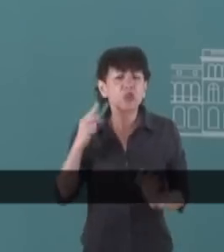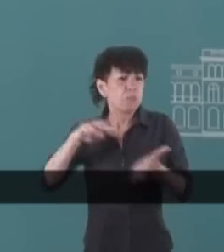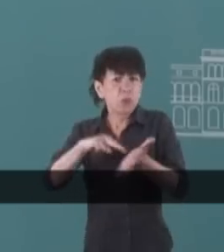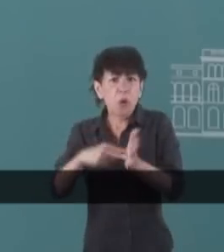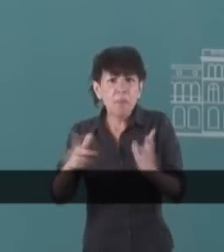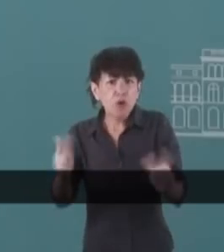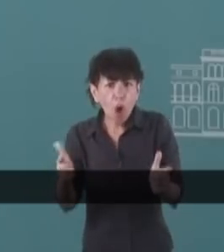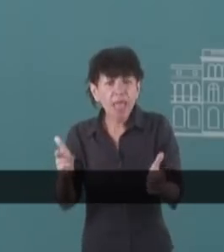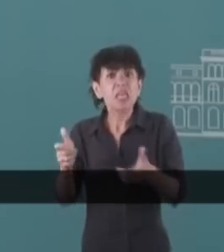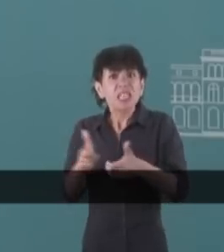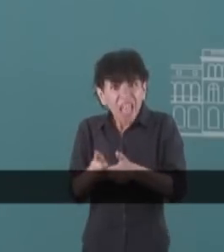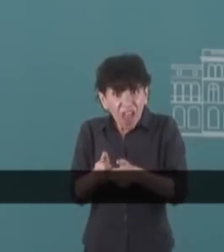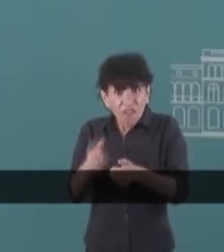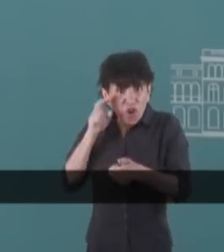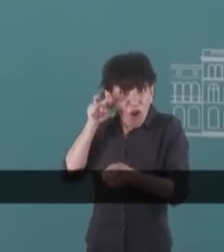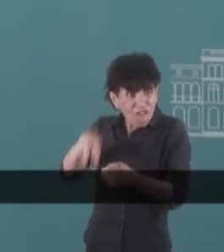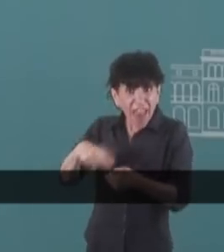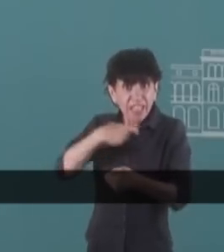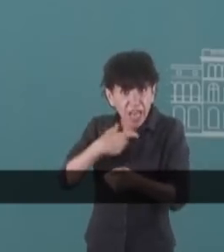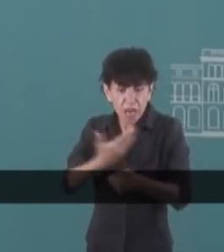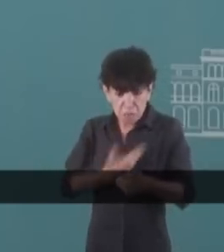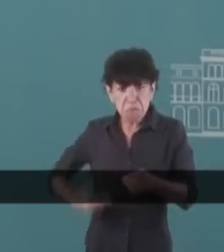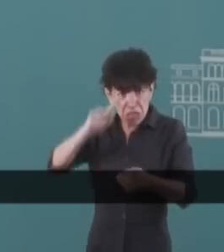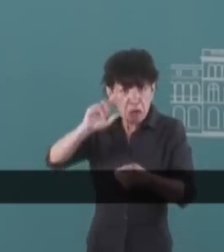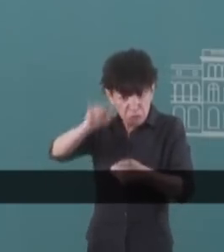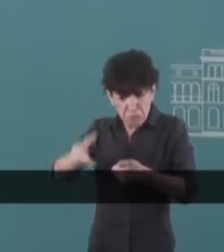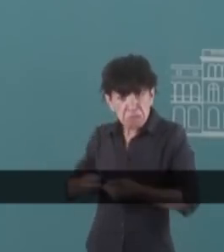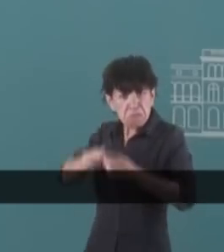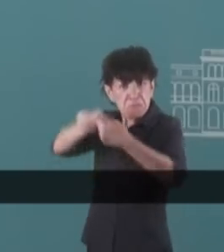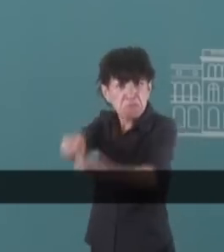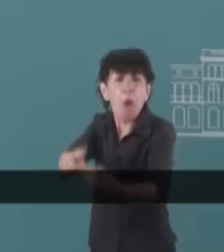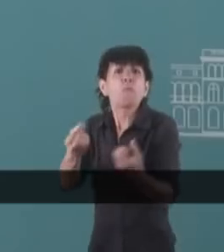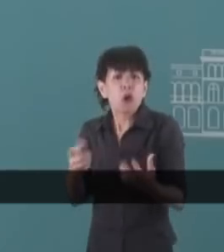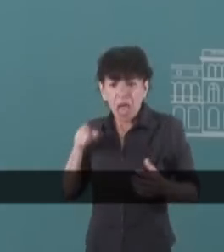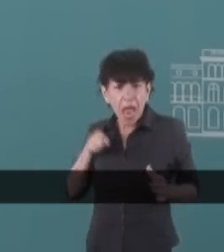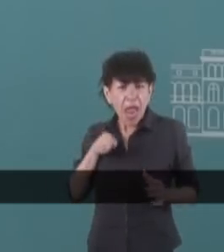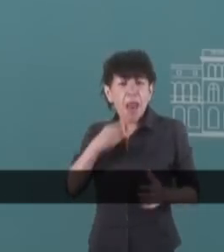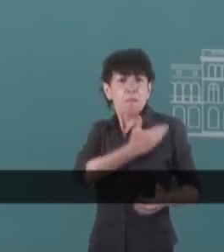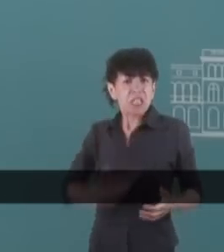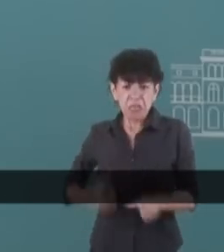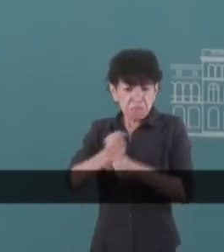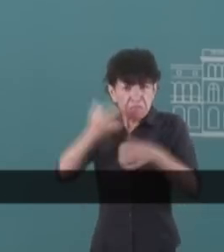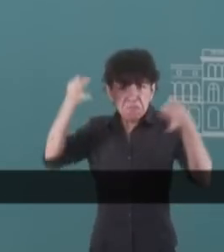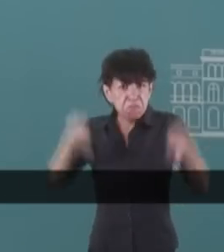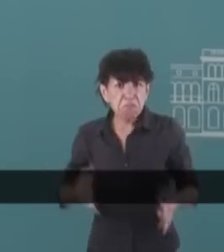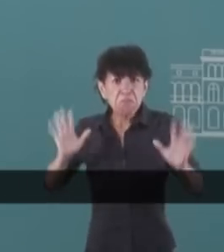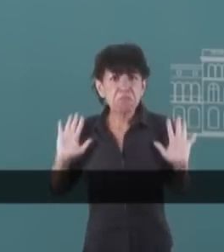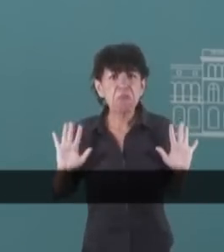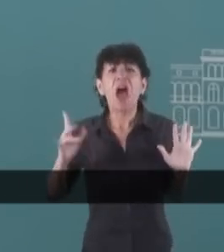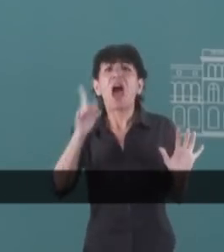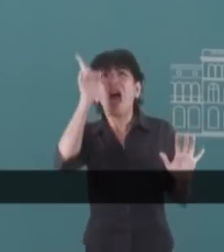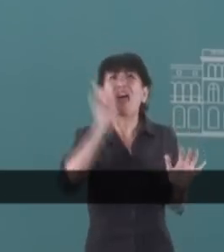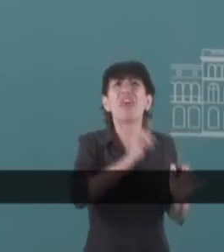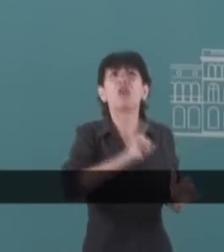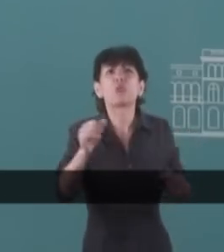problema en que se vea su teléfono porque la verdad es que el presidente no ha cometido ningún ilícito y es el presidente que no tiene ninguna denuncia